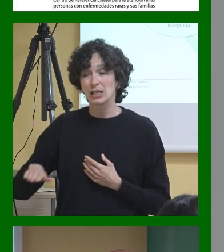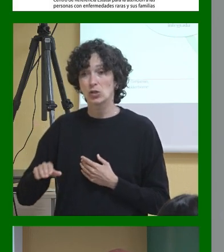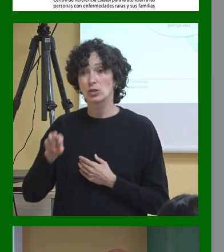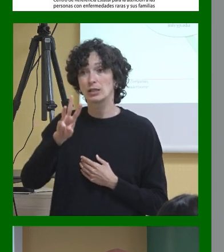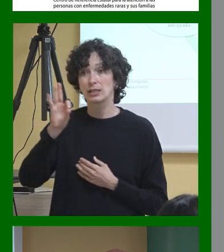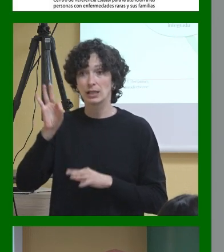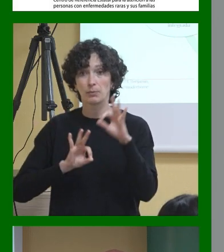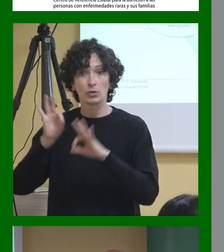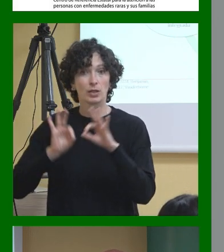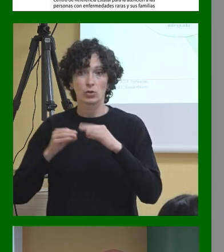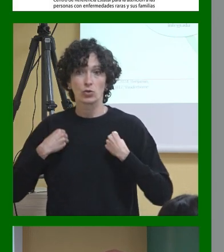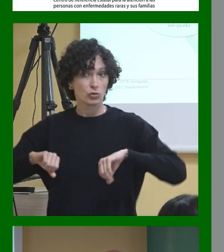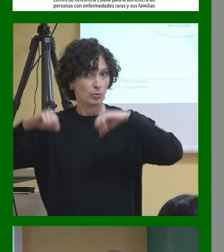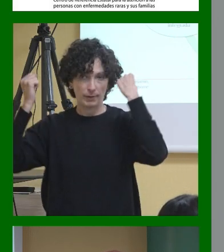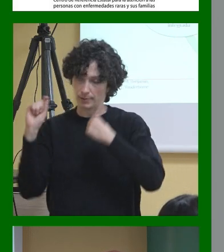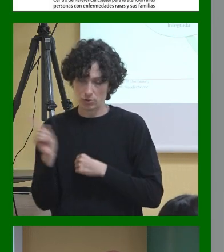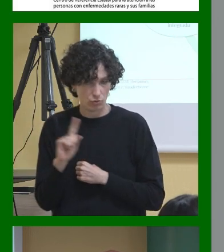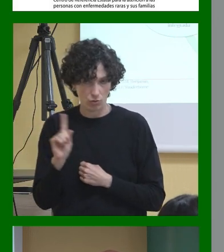sobrevivir. Por tanto,